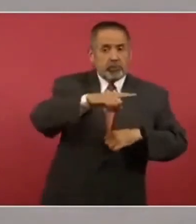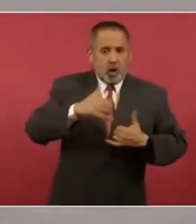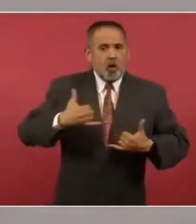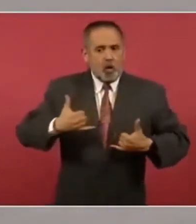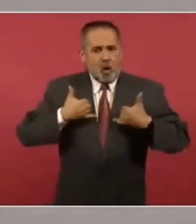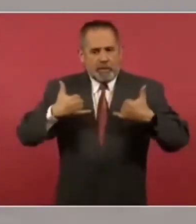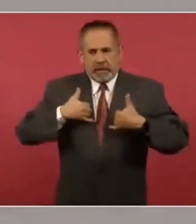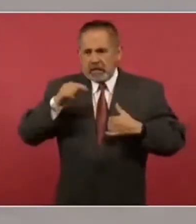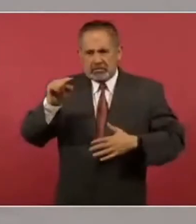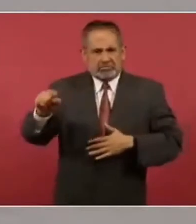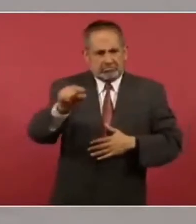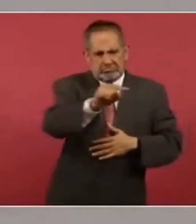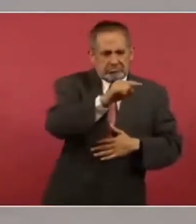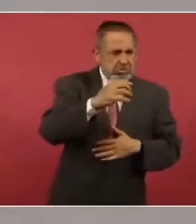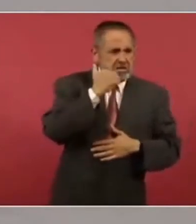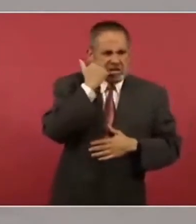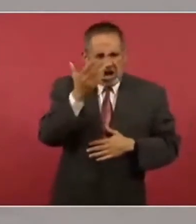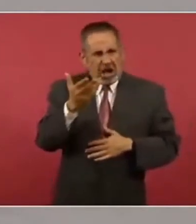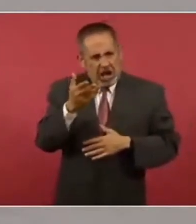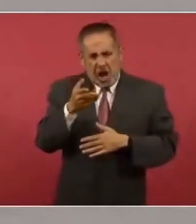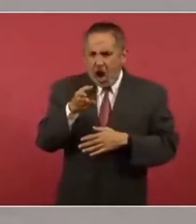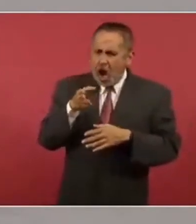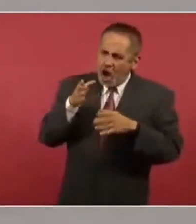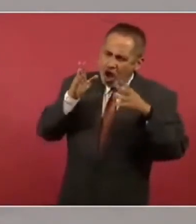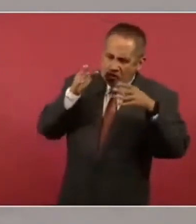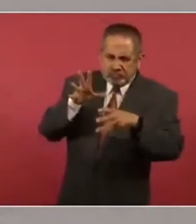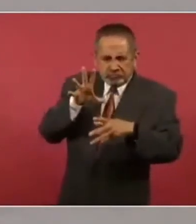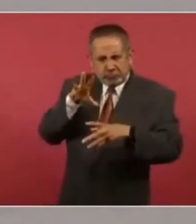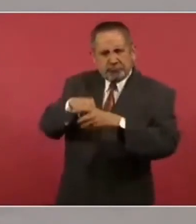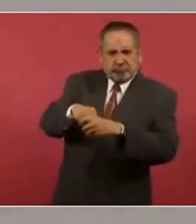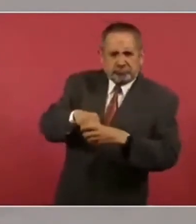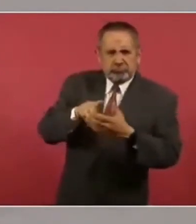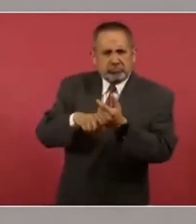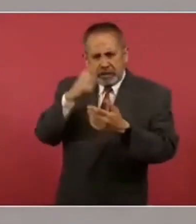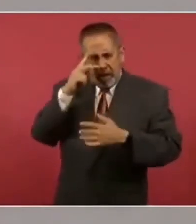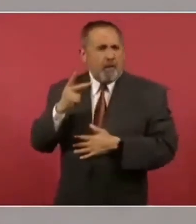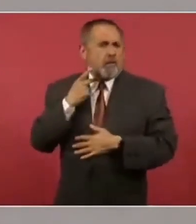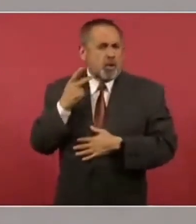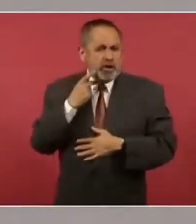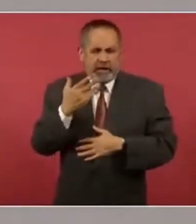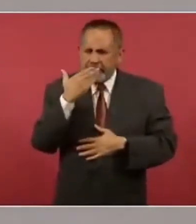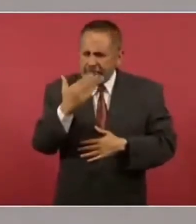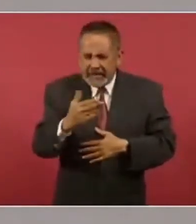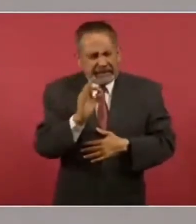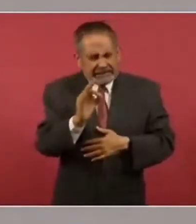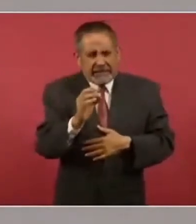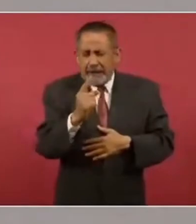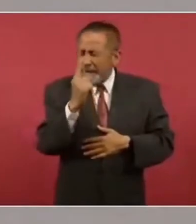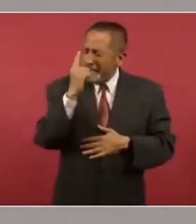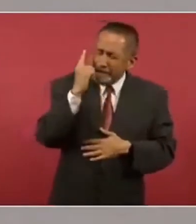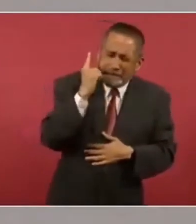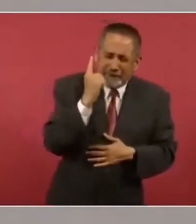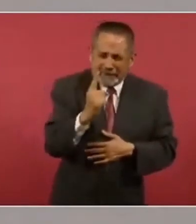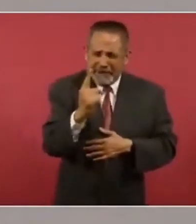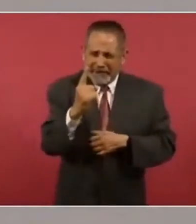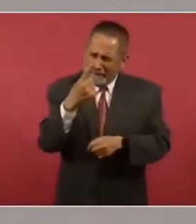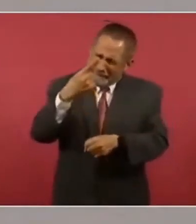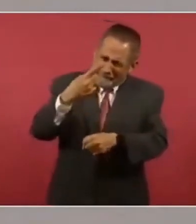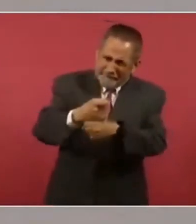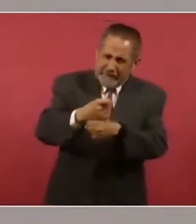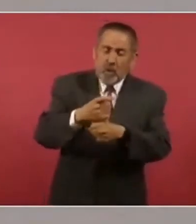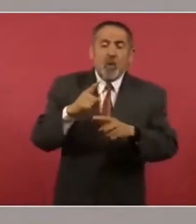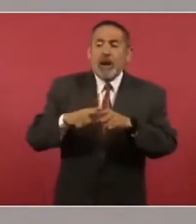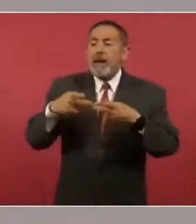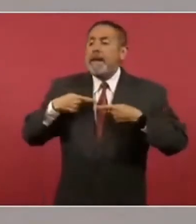quieren dedicarse al noble oficio de la política, lo principal es el